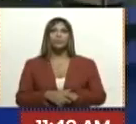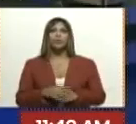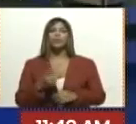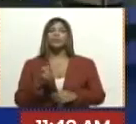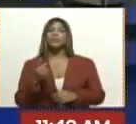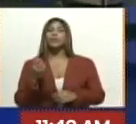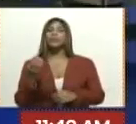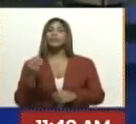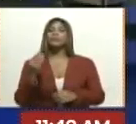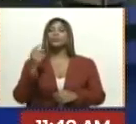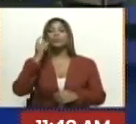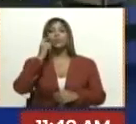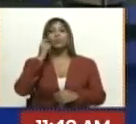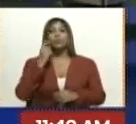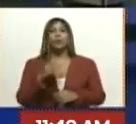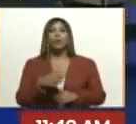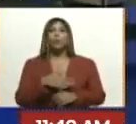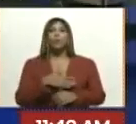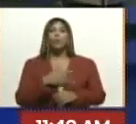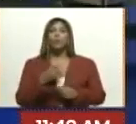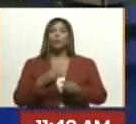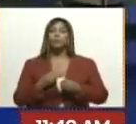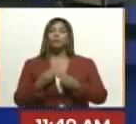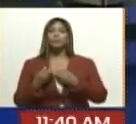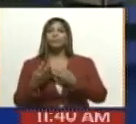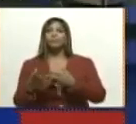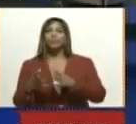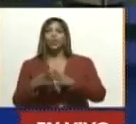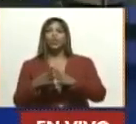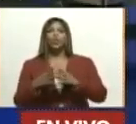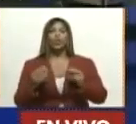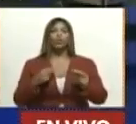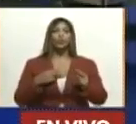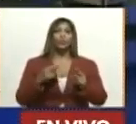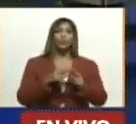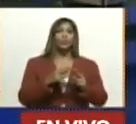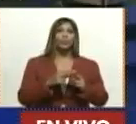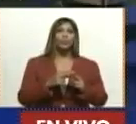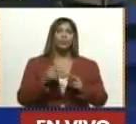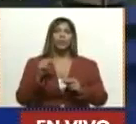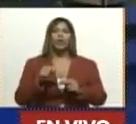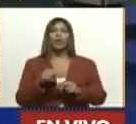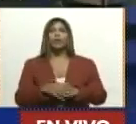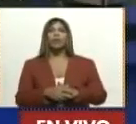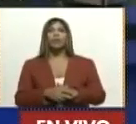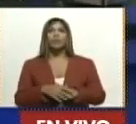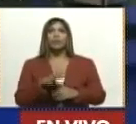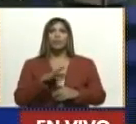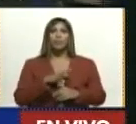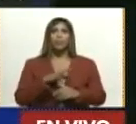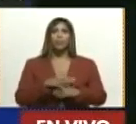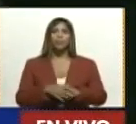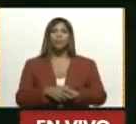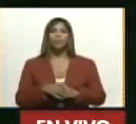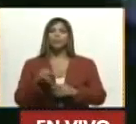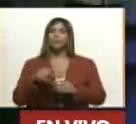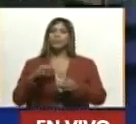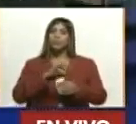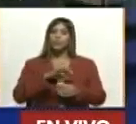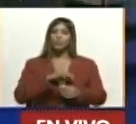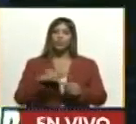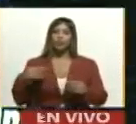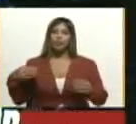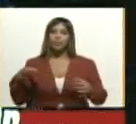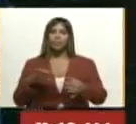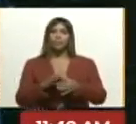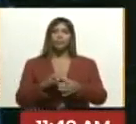muchos días para poder contarles todo lo que he conocido de esta funesta sociedad que pactaron con el mal en